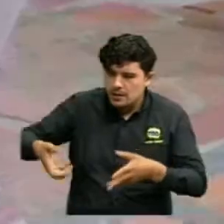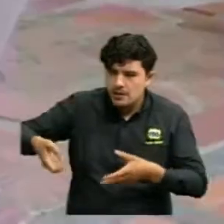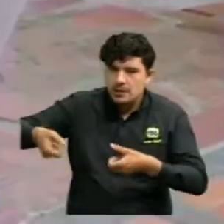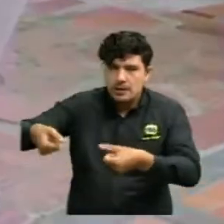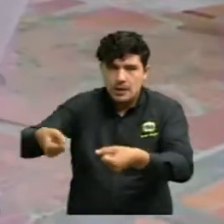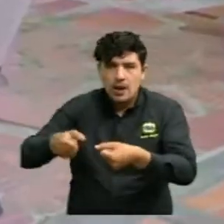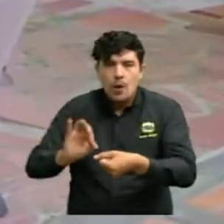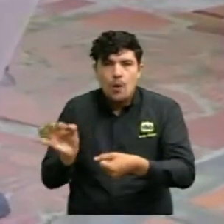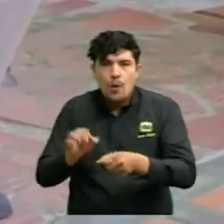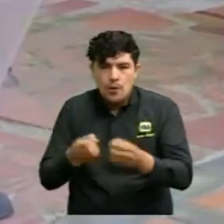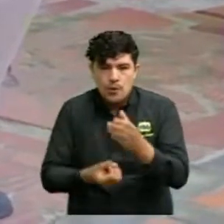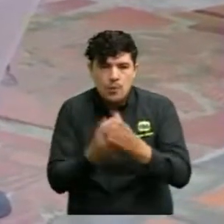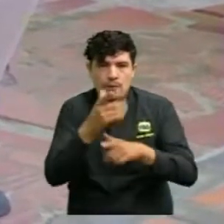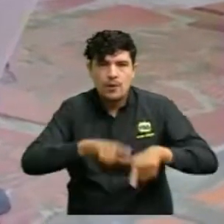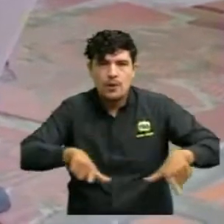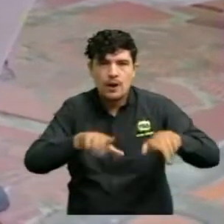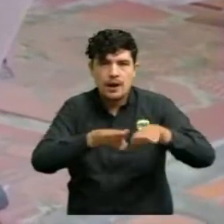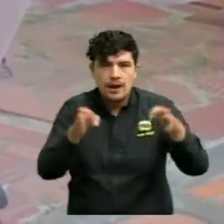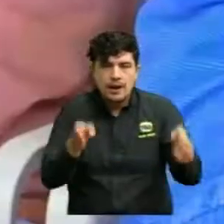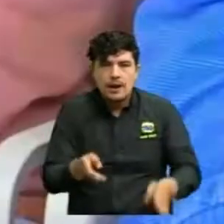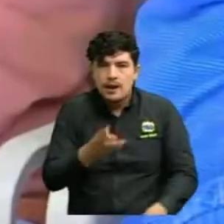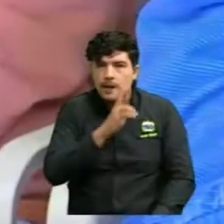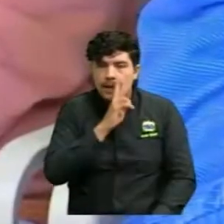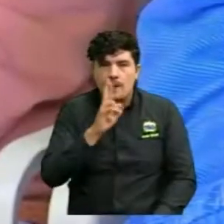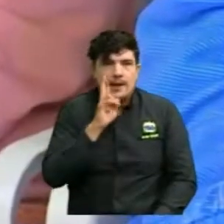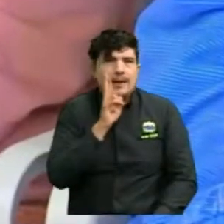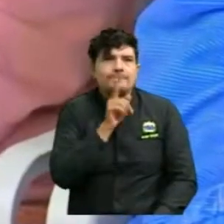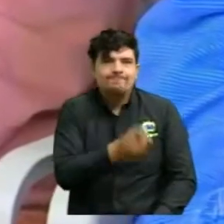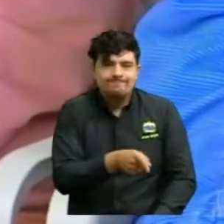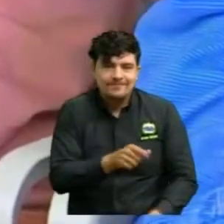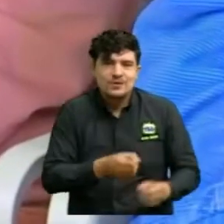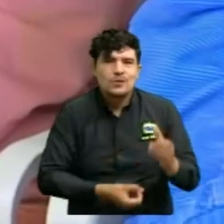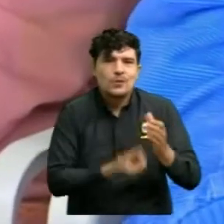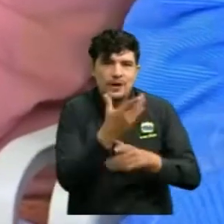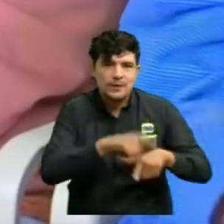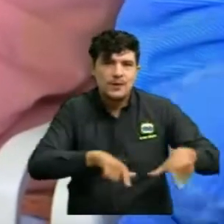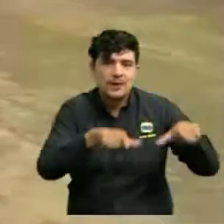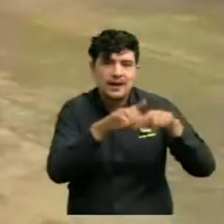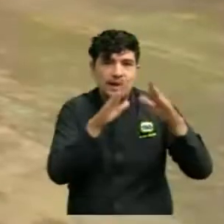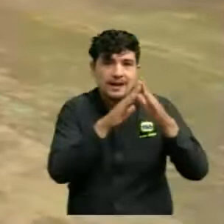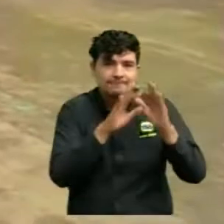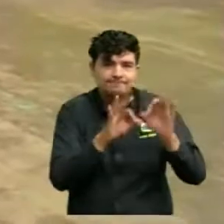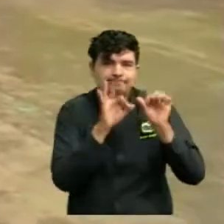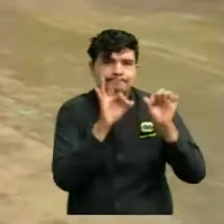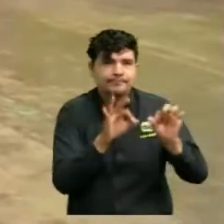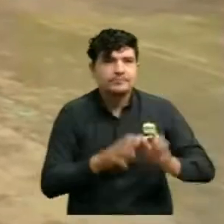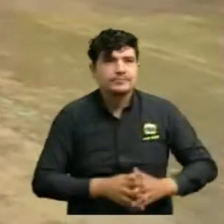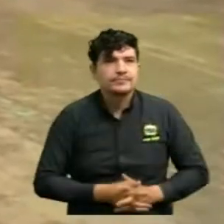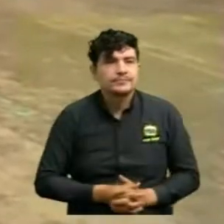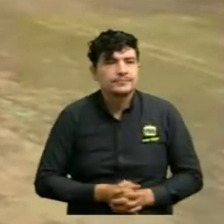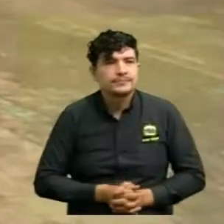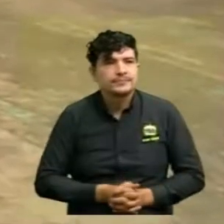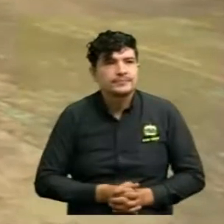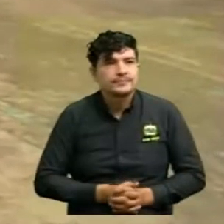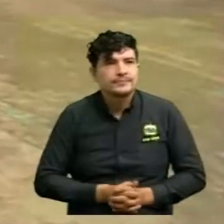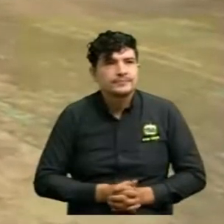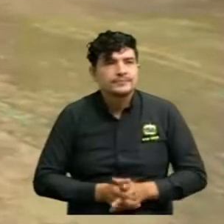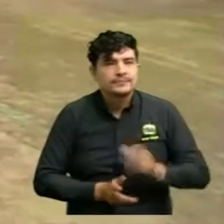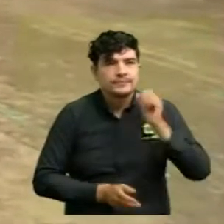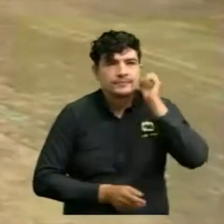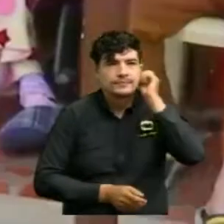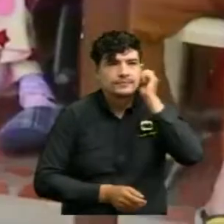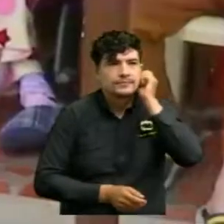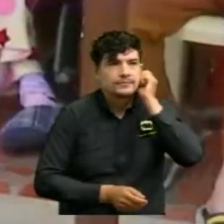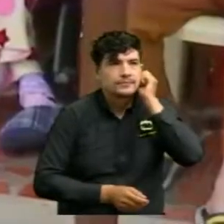espacios que hoy disfrutan estos 25 adultos mayores quienes pasan sus días en este espacio del municipio en toledo